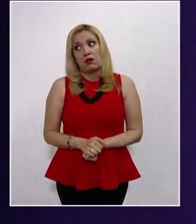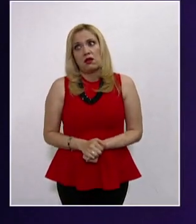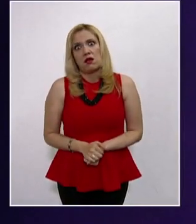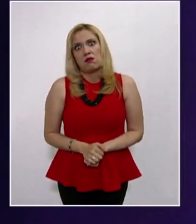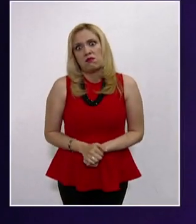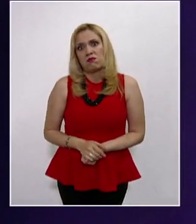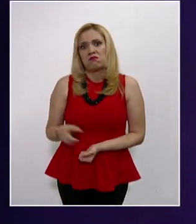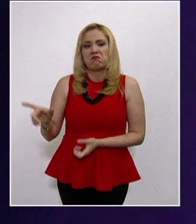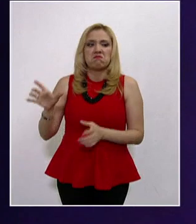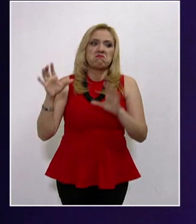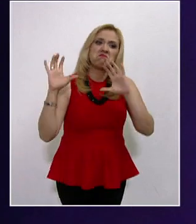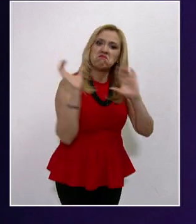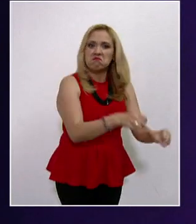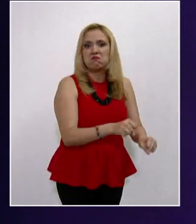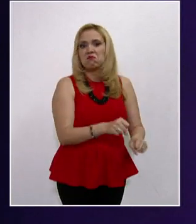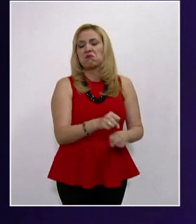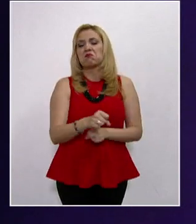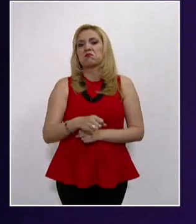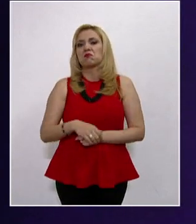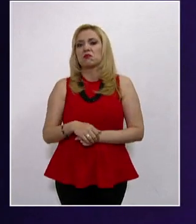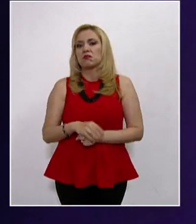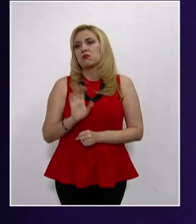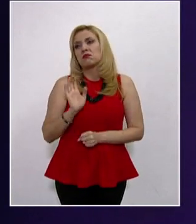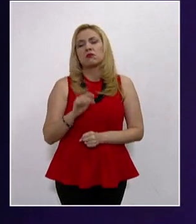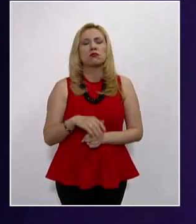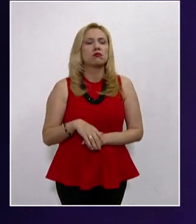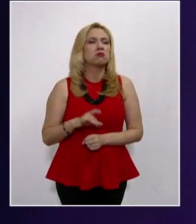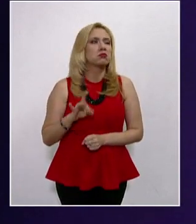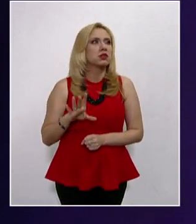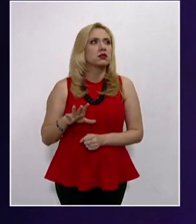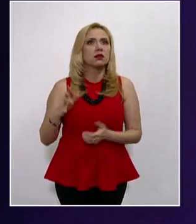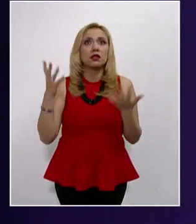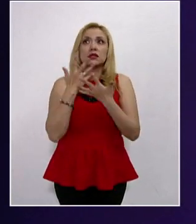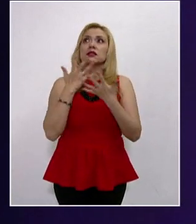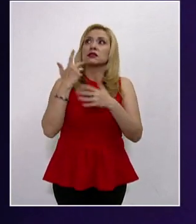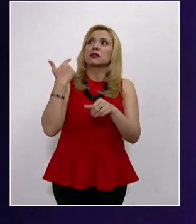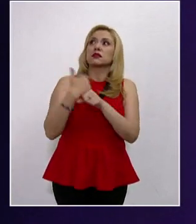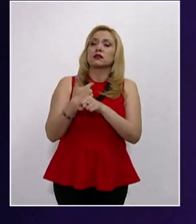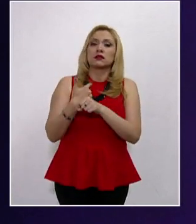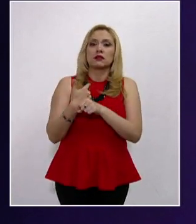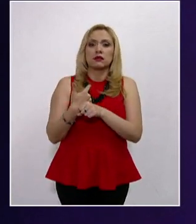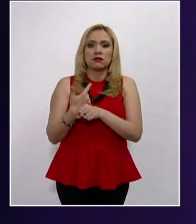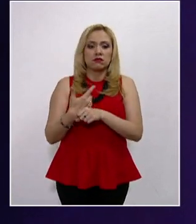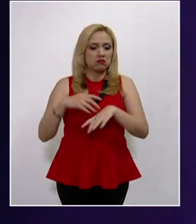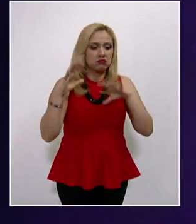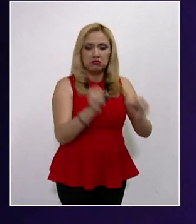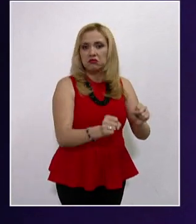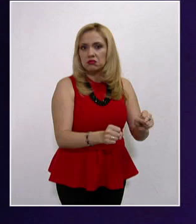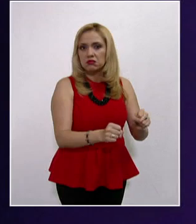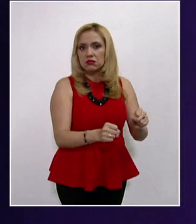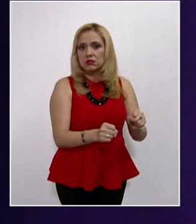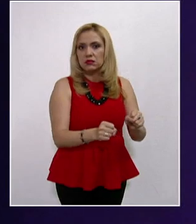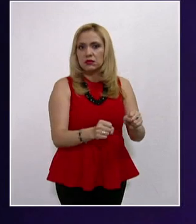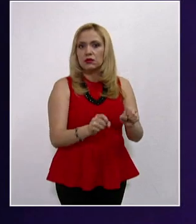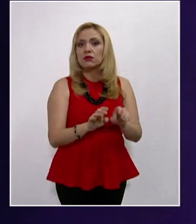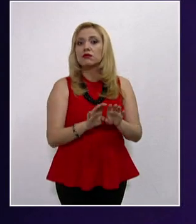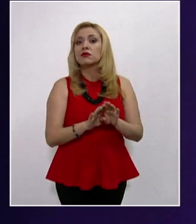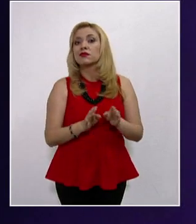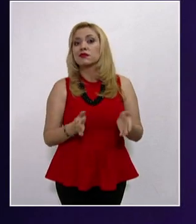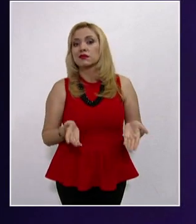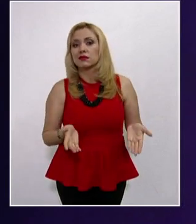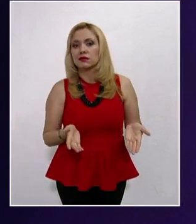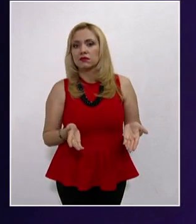cabo detenciones, por ejemplo, en flagrancia, ¿no? De delitos en flagrancia, puede